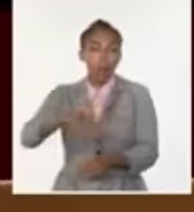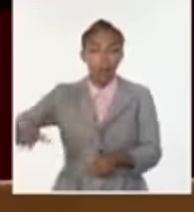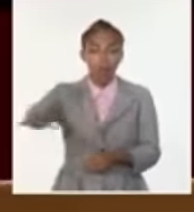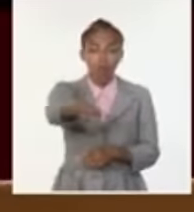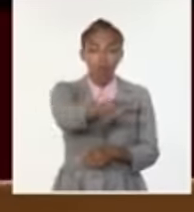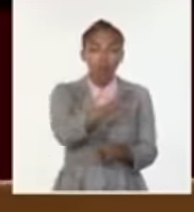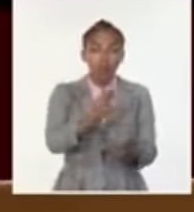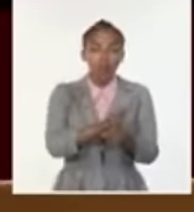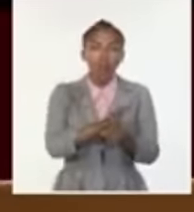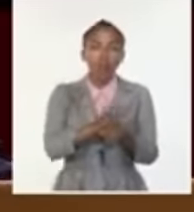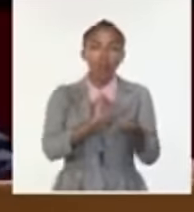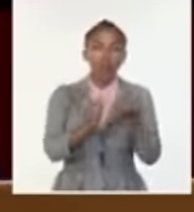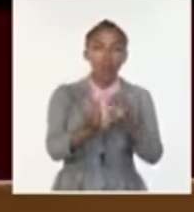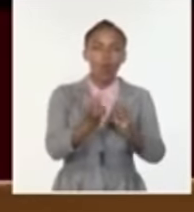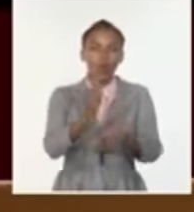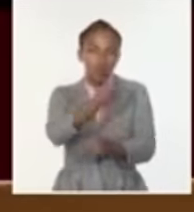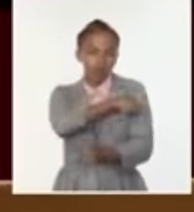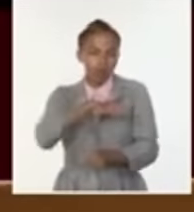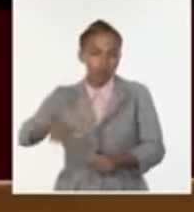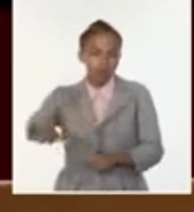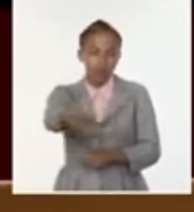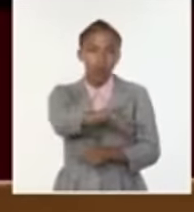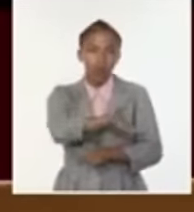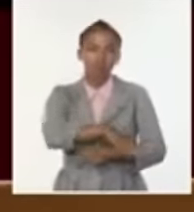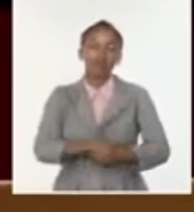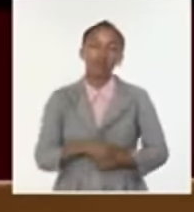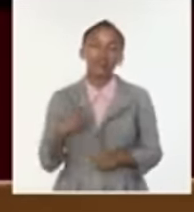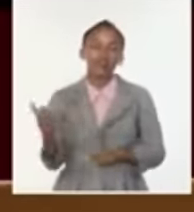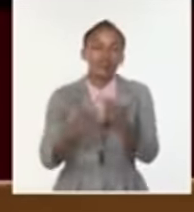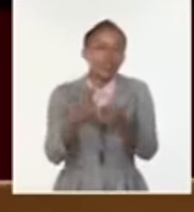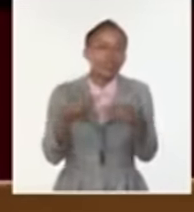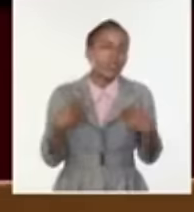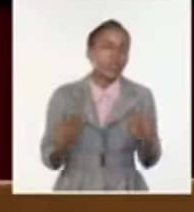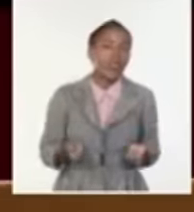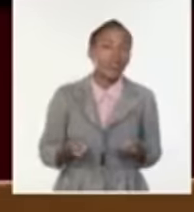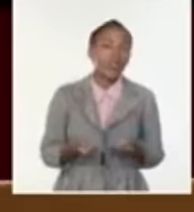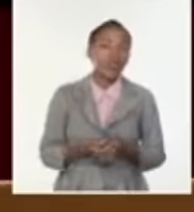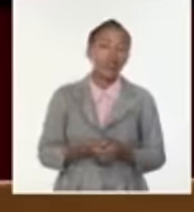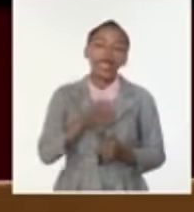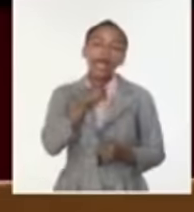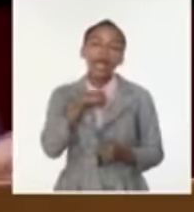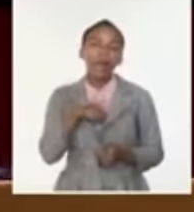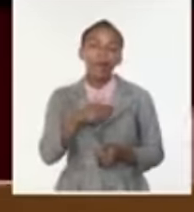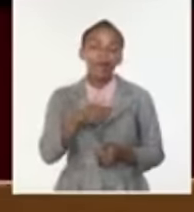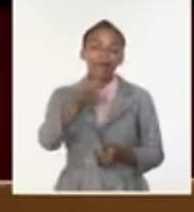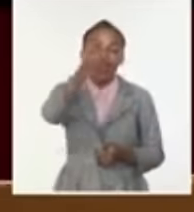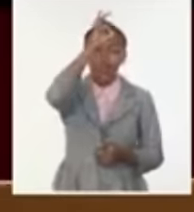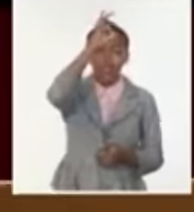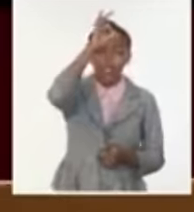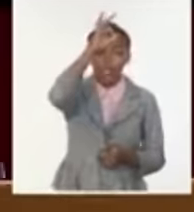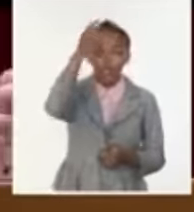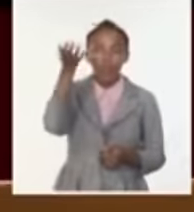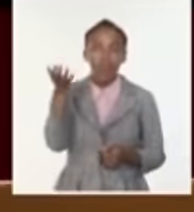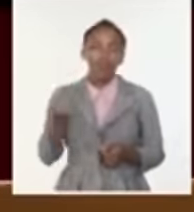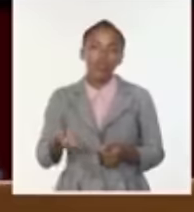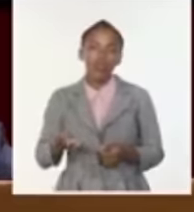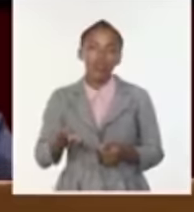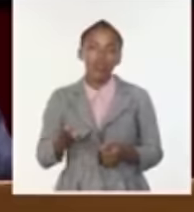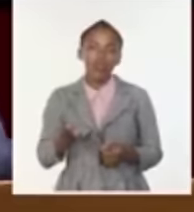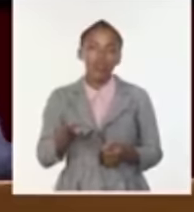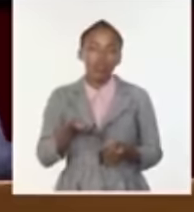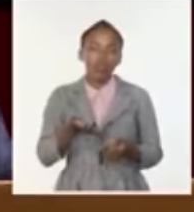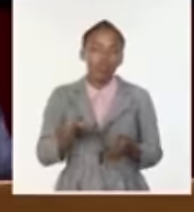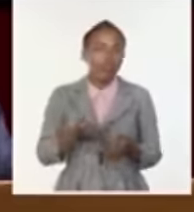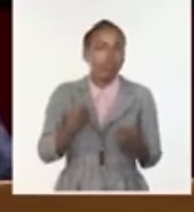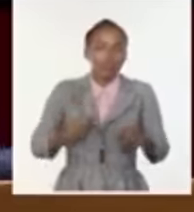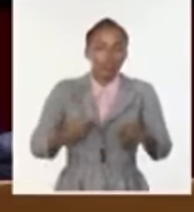popular. ¿Qué es lo que hicimos? Los inspectores no escapan de la fluctuación laboral que hay plantillas que no